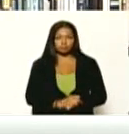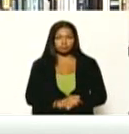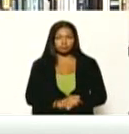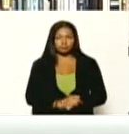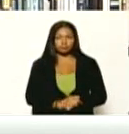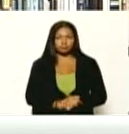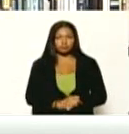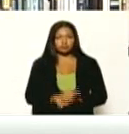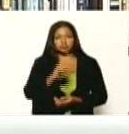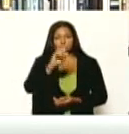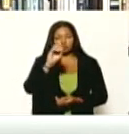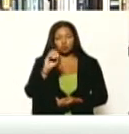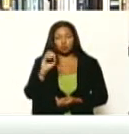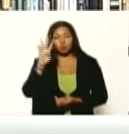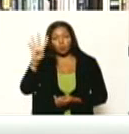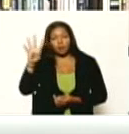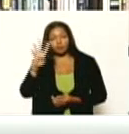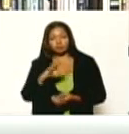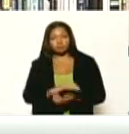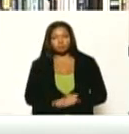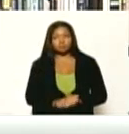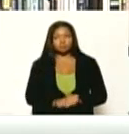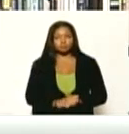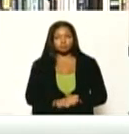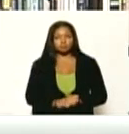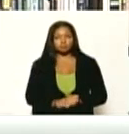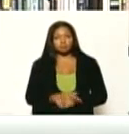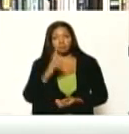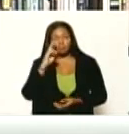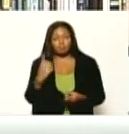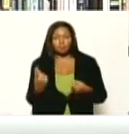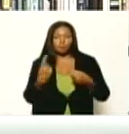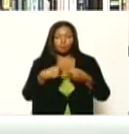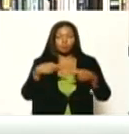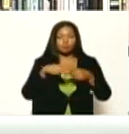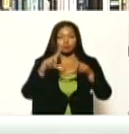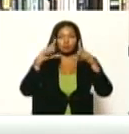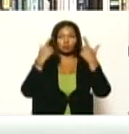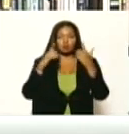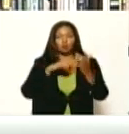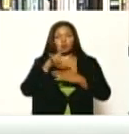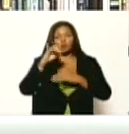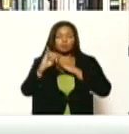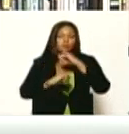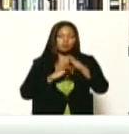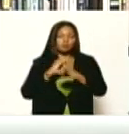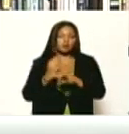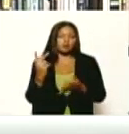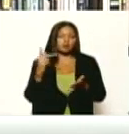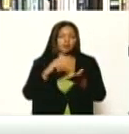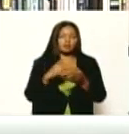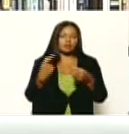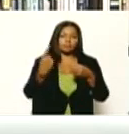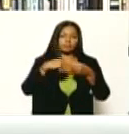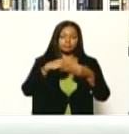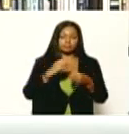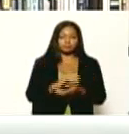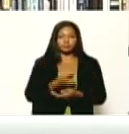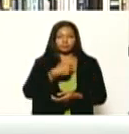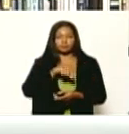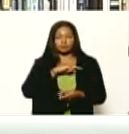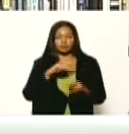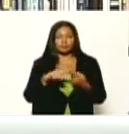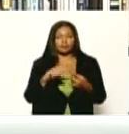Correcto, 104 por cada 100.000. Aquí se suman en La Guaira los vuelos internacionales que llegan de